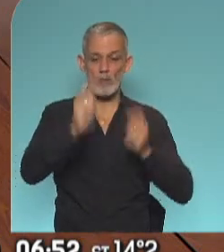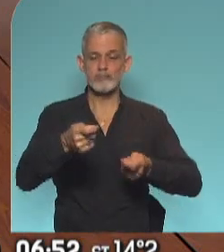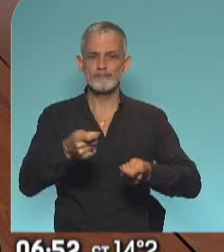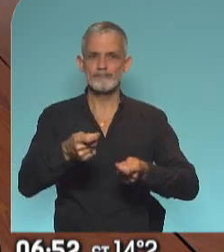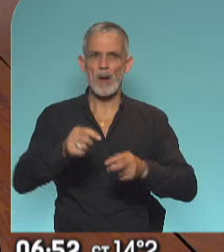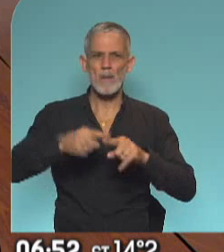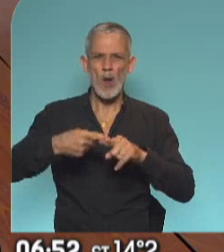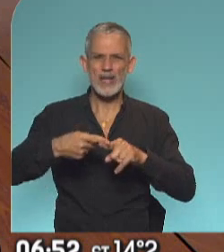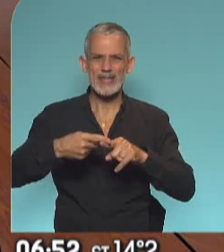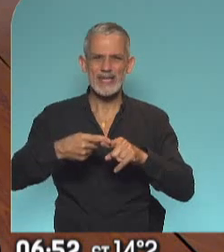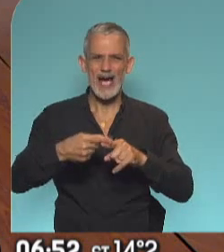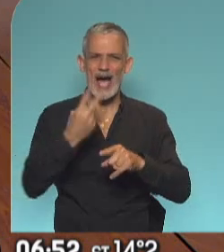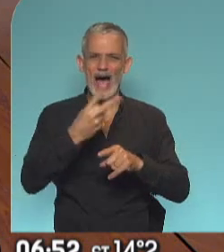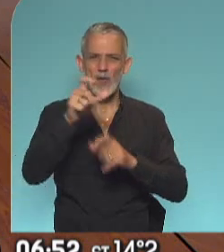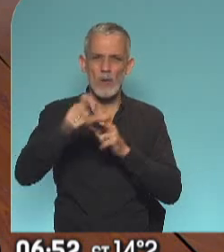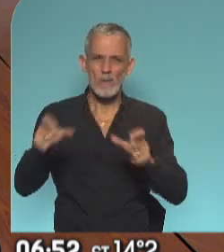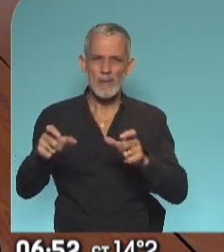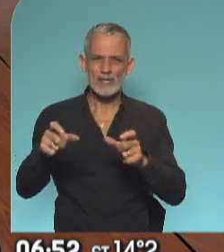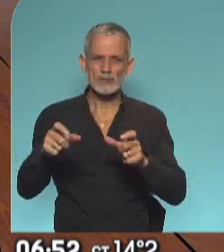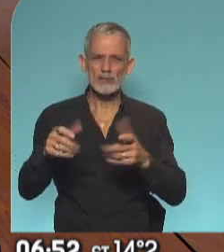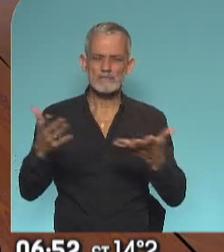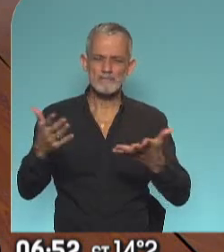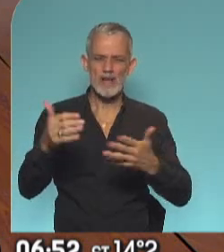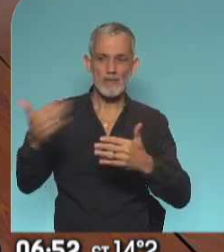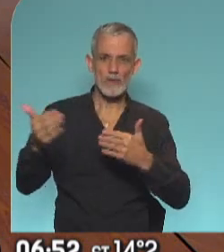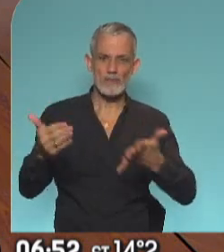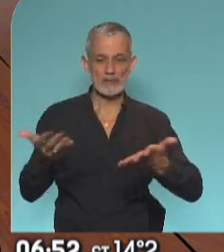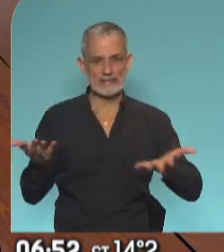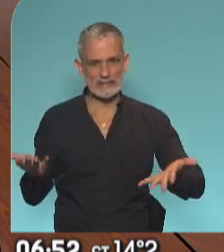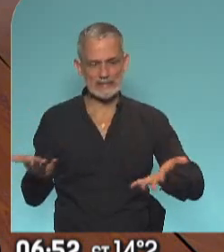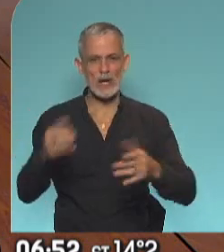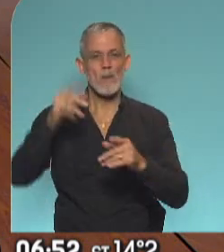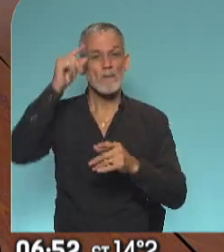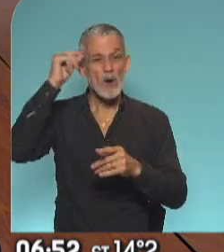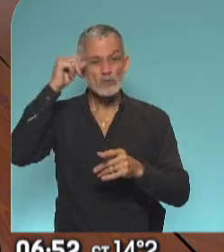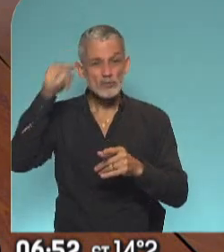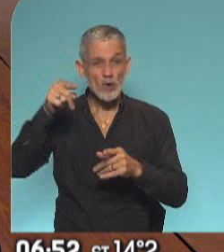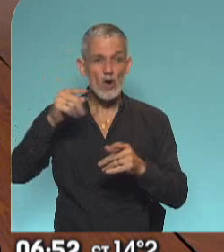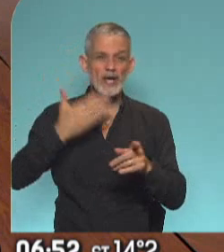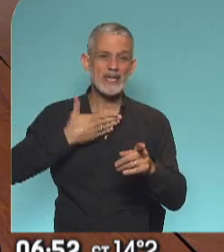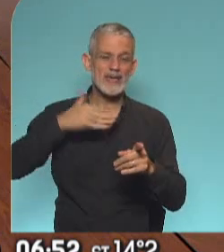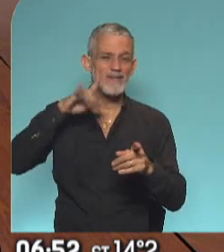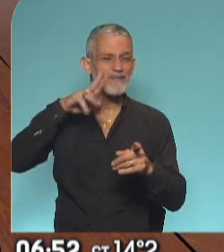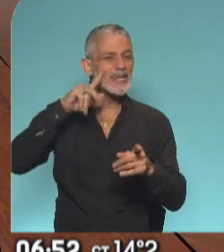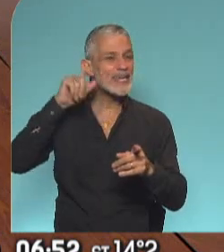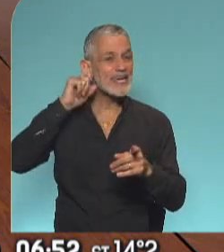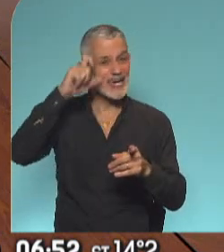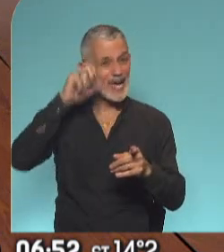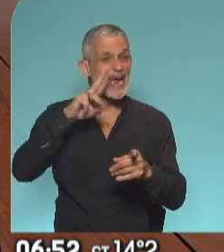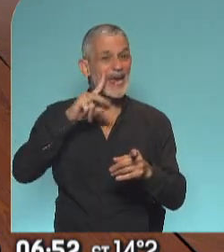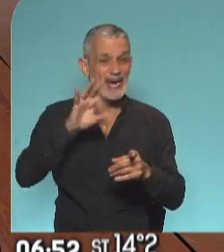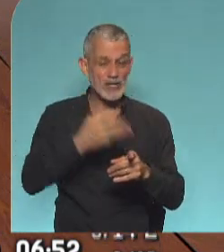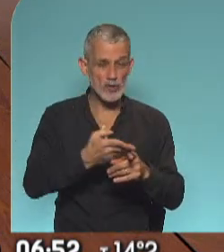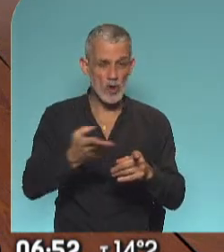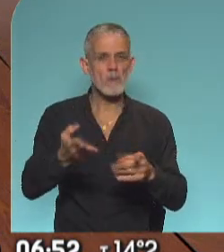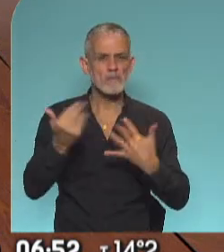la política a dos filoperonistas. Dos quedaron afuera. Y allí presenta, claro, a Monzó y a Frigerio. Emilio Monzó y a Rogelio Frigerio, porque según